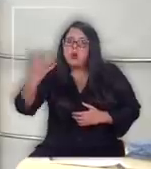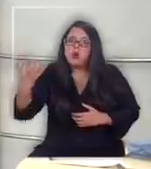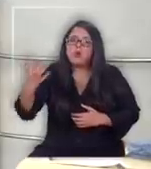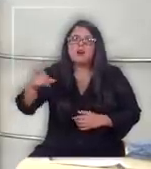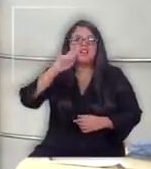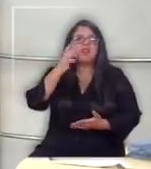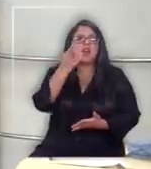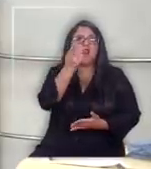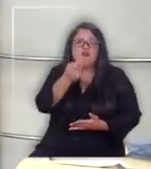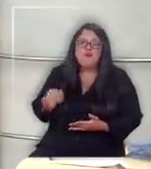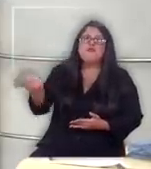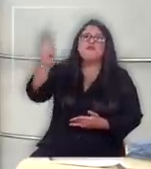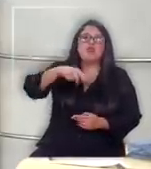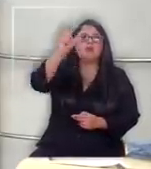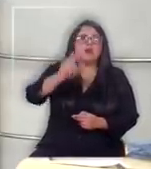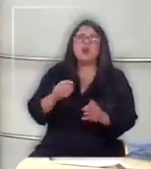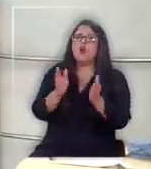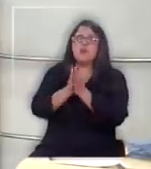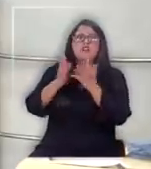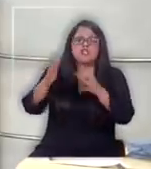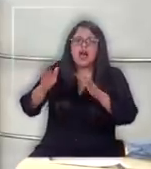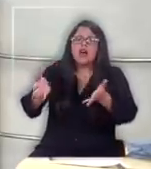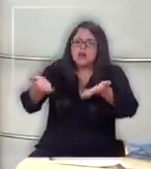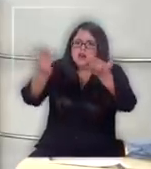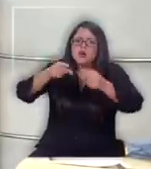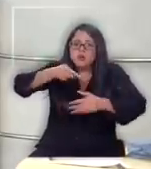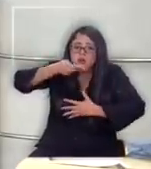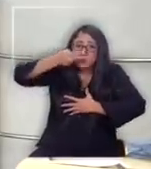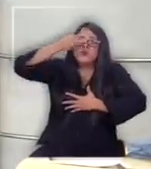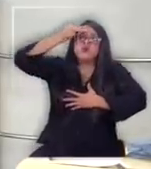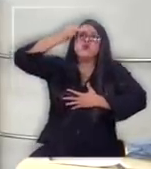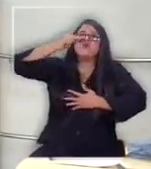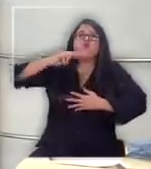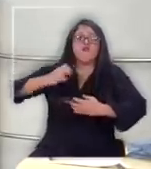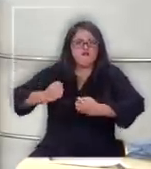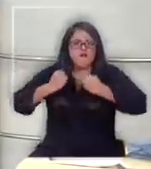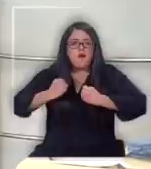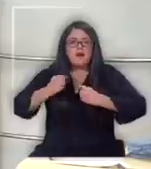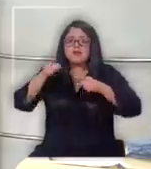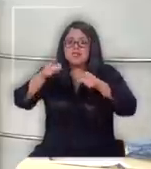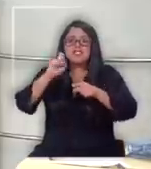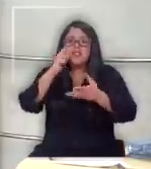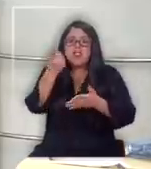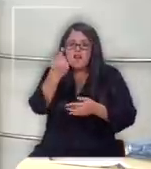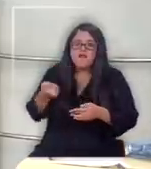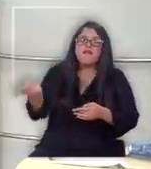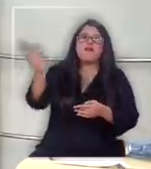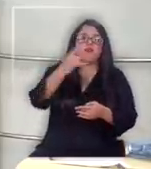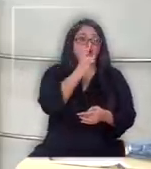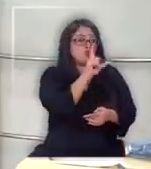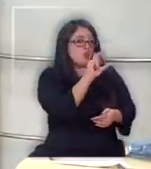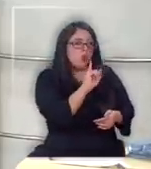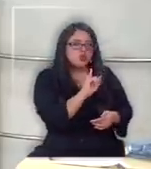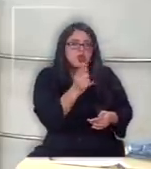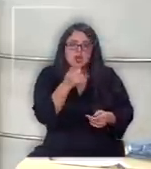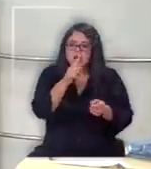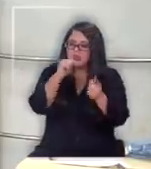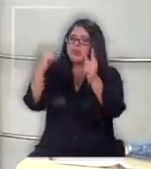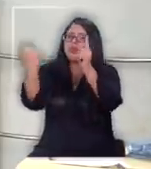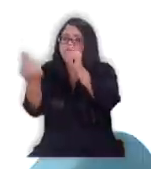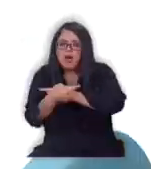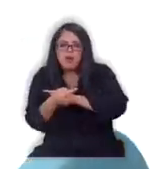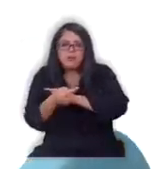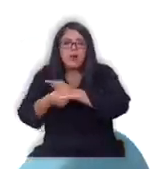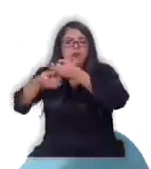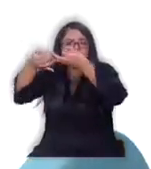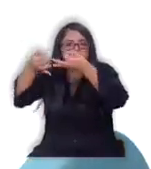Con fuerza, como lo hizo recién. Vamos, tome con fuerza. Y así es el camino de regreso de la UCI en coronavirus. En